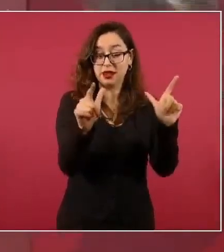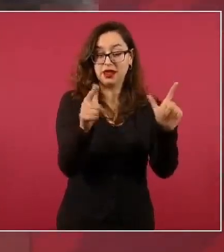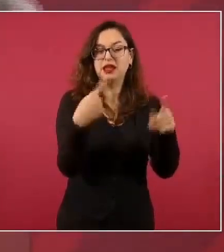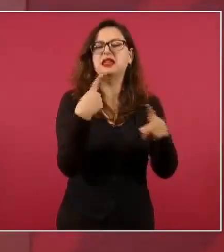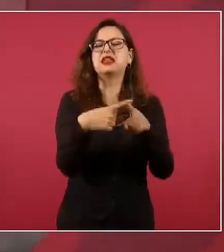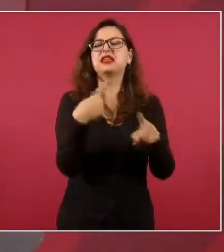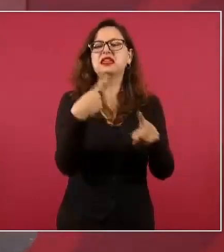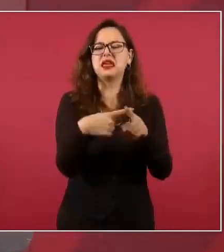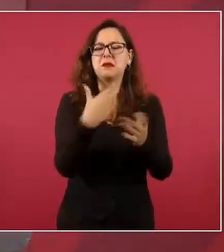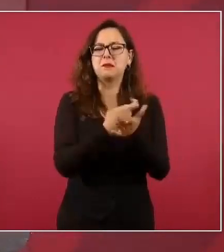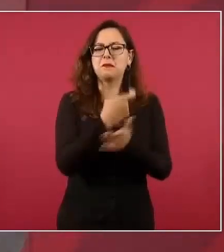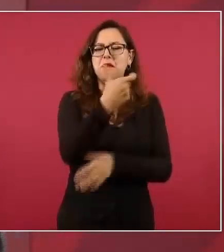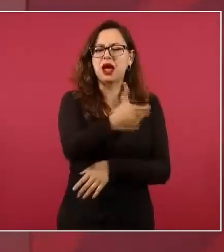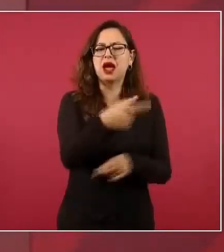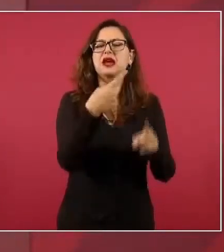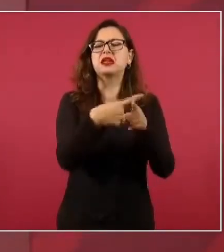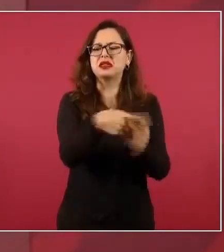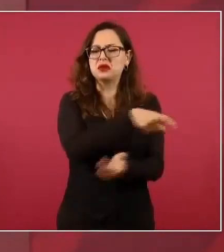toda,